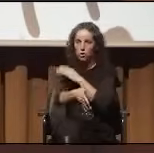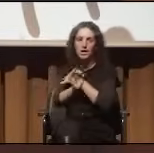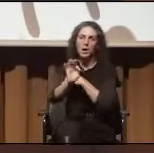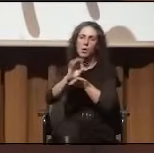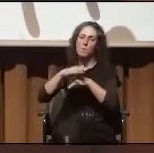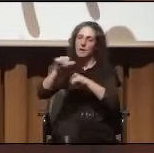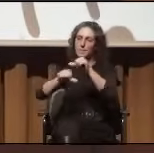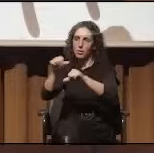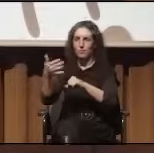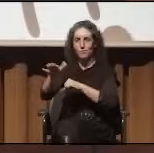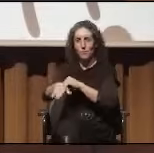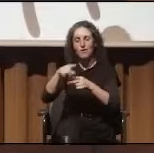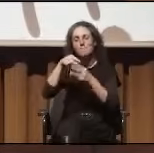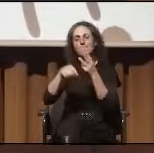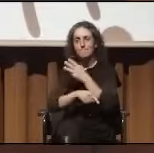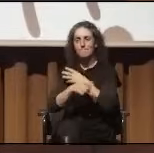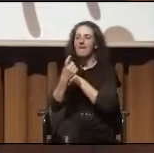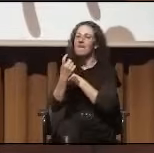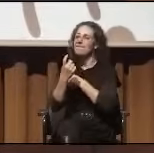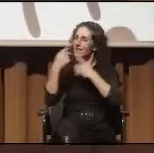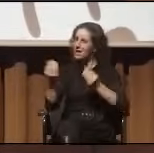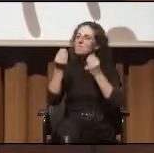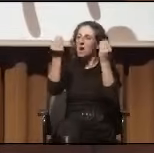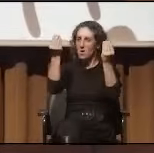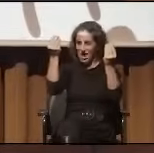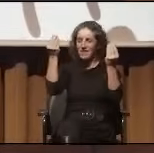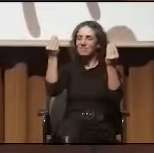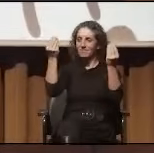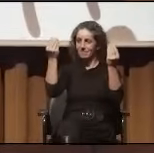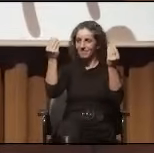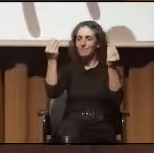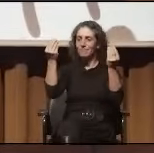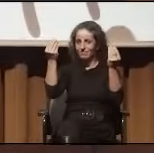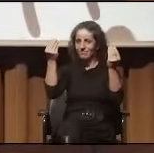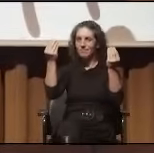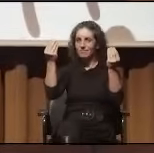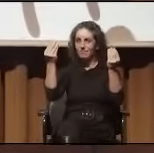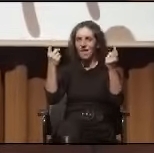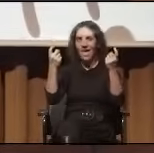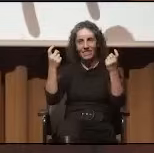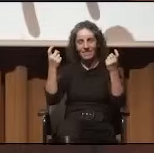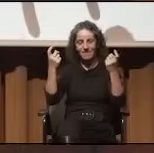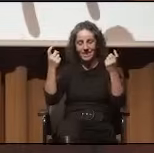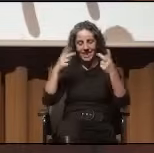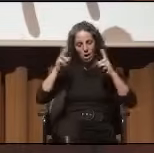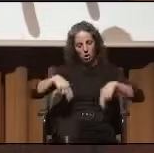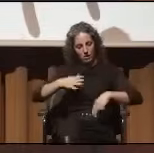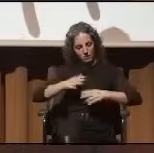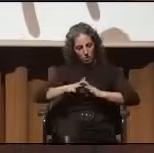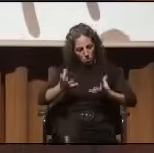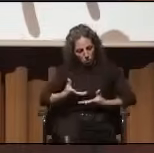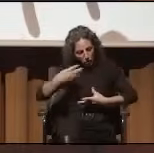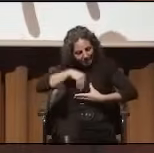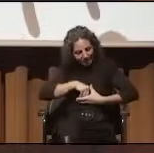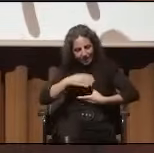morir. Ahí necesitamos un modelo antropológico donde incluyamos nuestra dimensión subjetiva, nuestro mundo interior. Y los de paliativos hemos desarrollado eso.